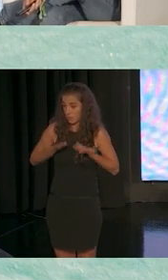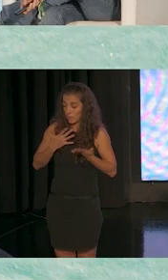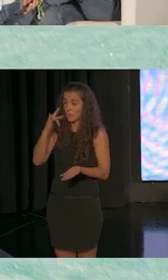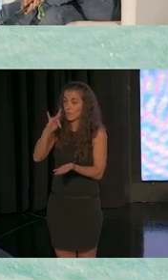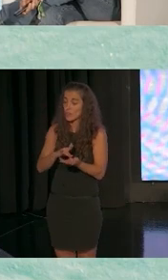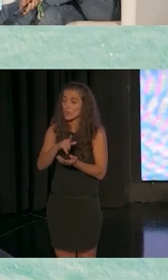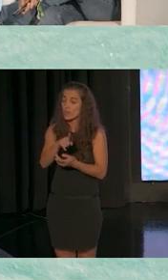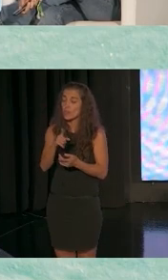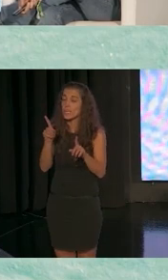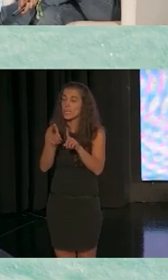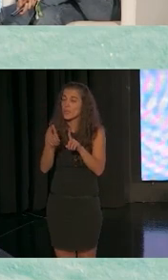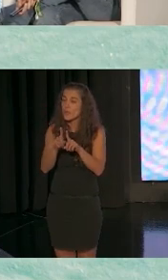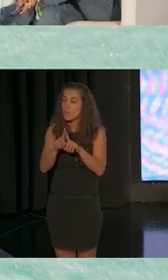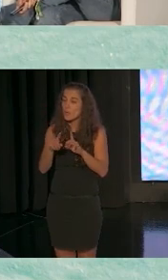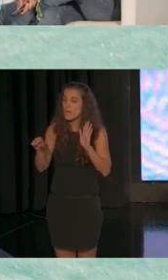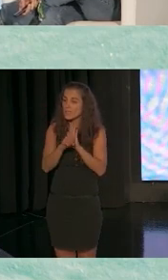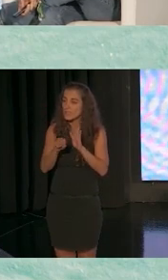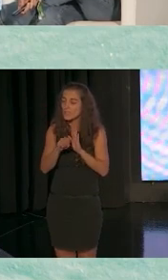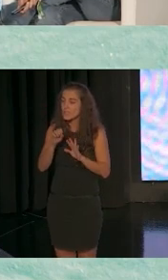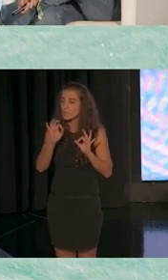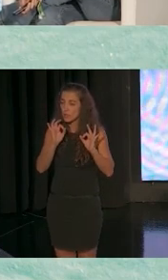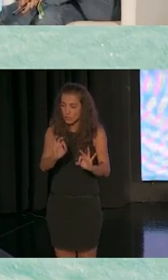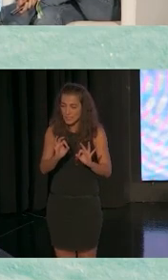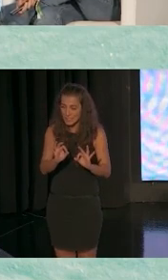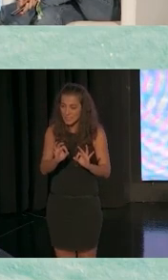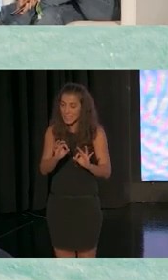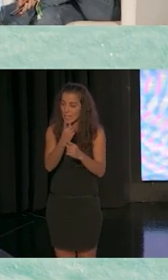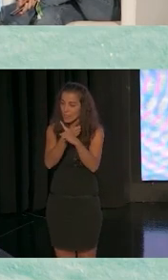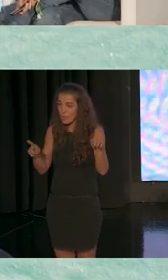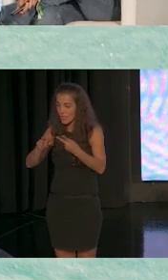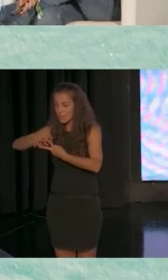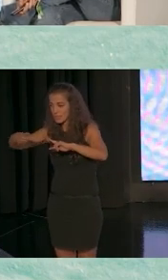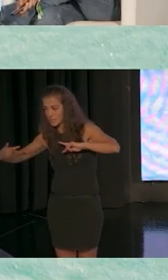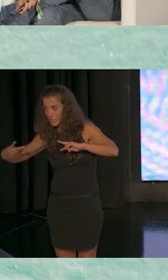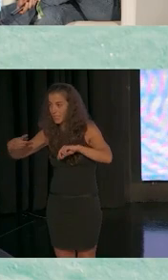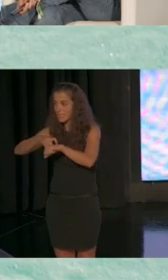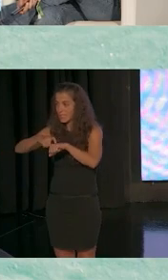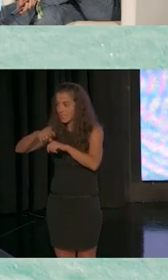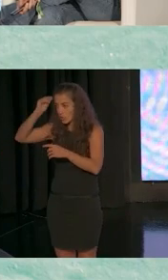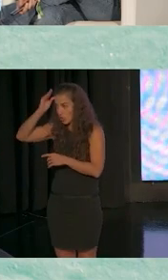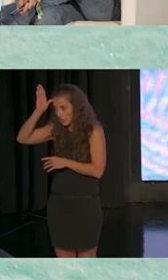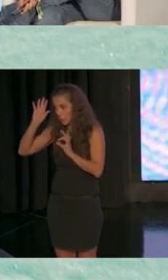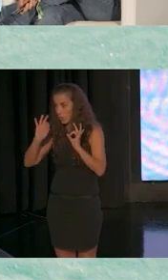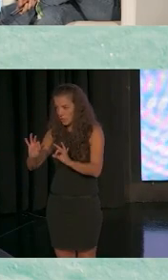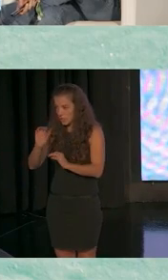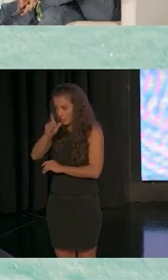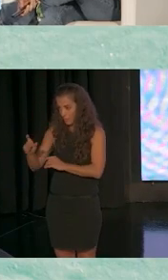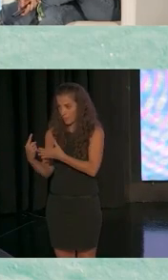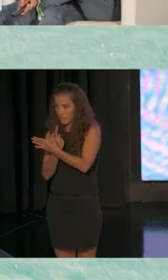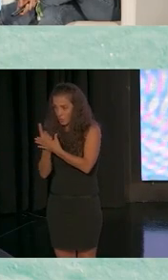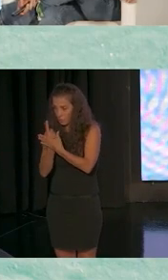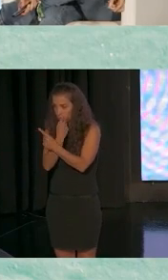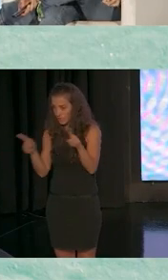bebés que van a acabar presentando autismo son muy diferentes al fenotipo que luego vemos el fenotipo cognitivo en las personas con autismo a la